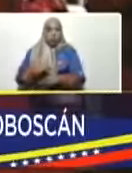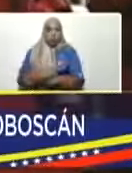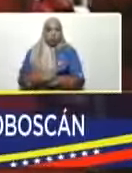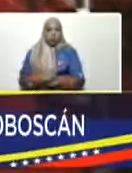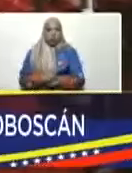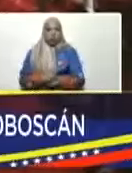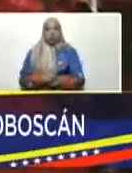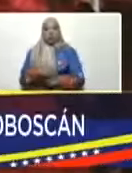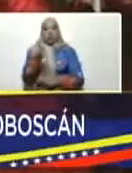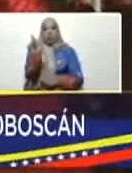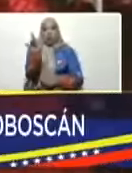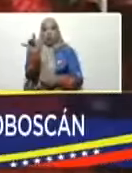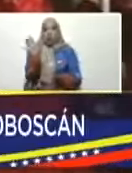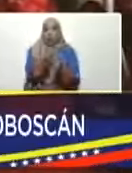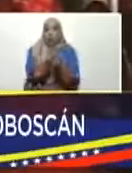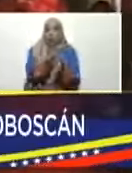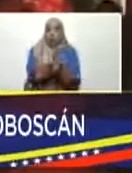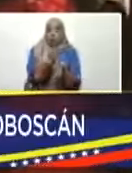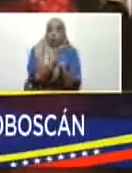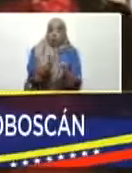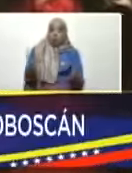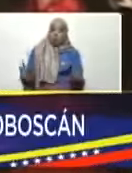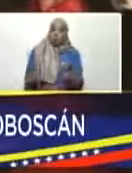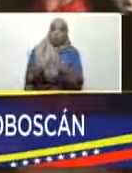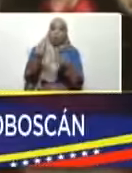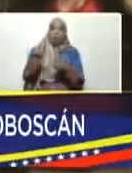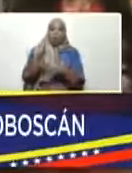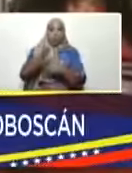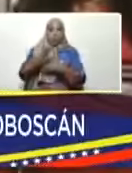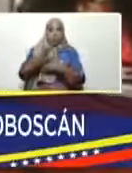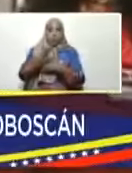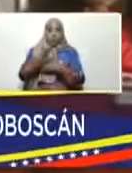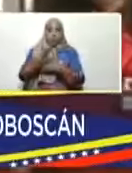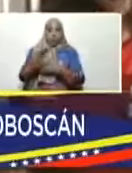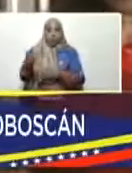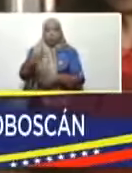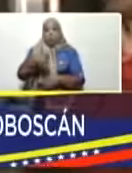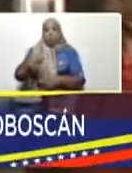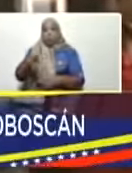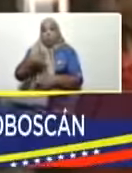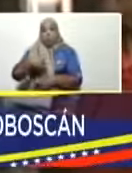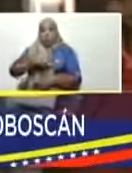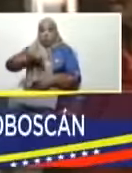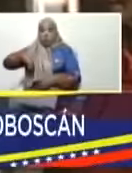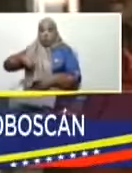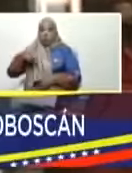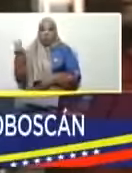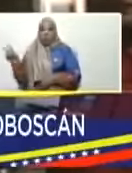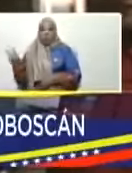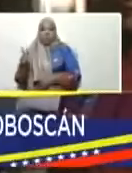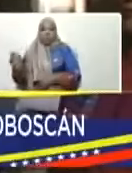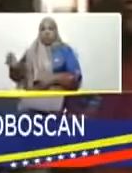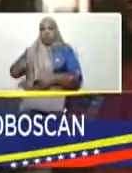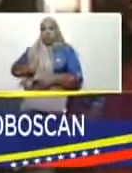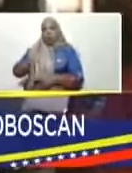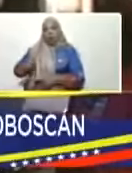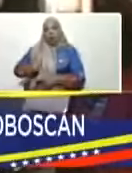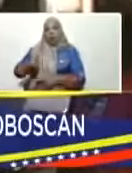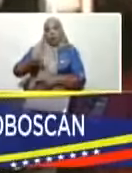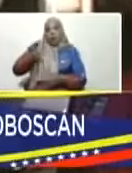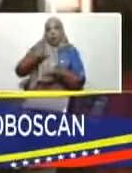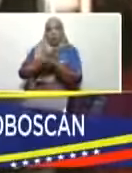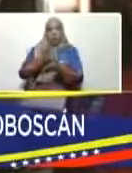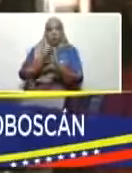El que quiere estabilidad en América... Búsquenos a nosotros. Nosotros somos garantía de estabilidad,